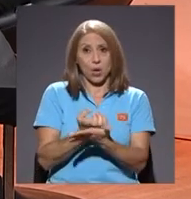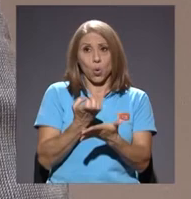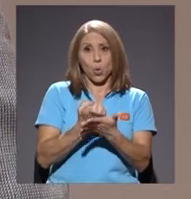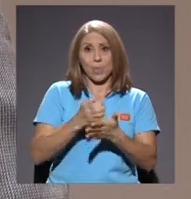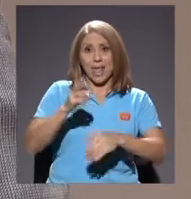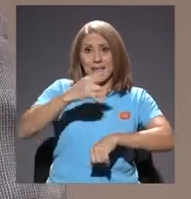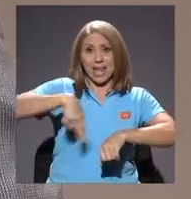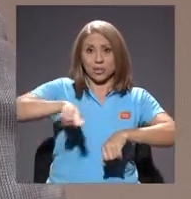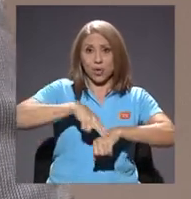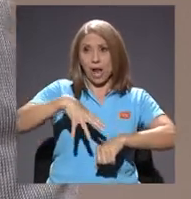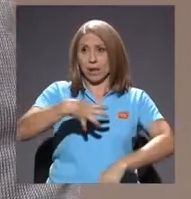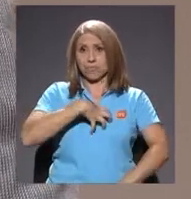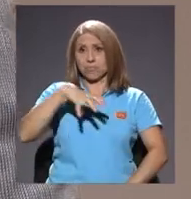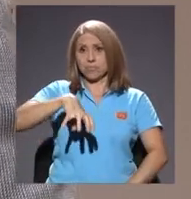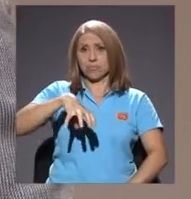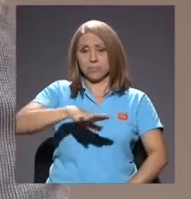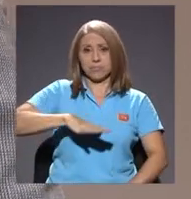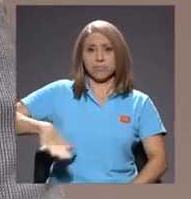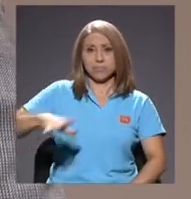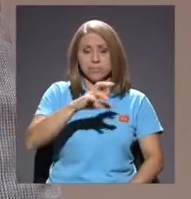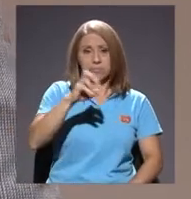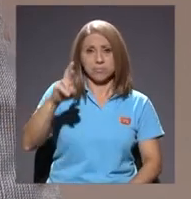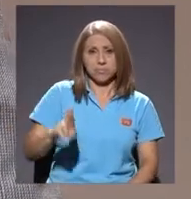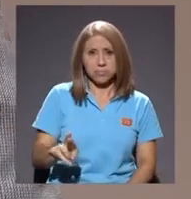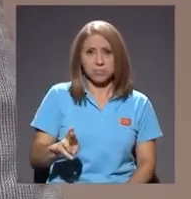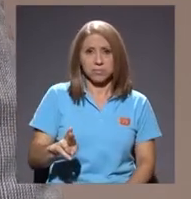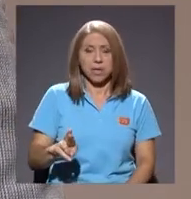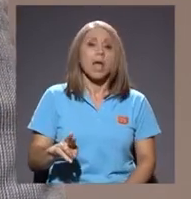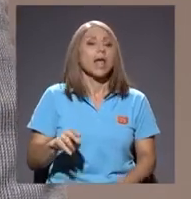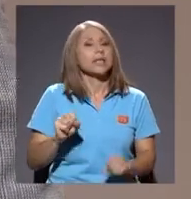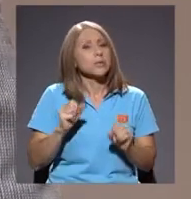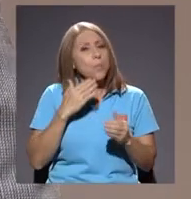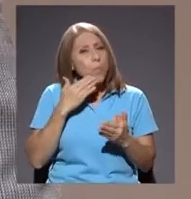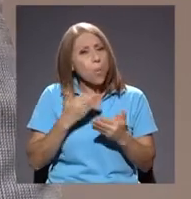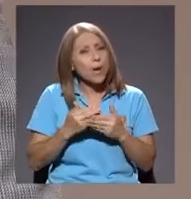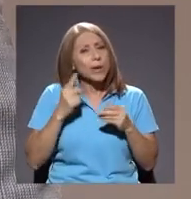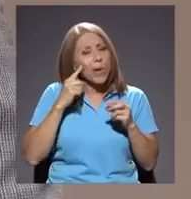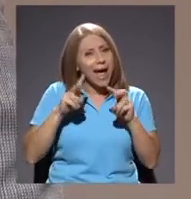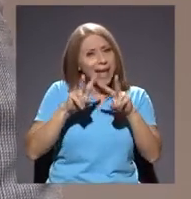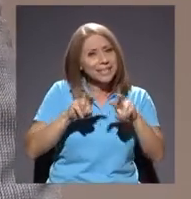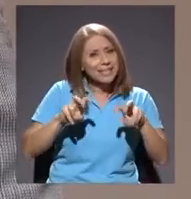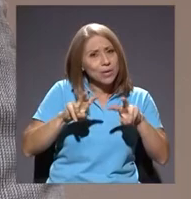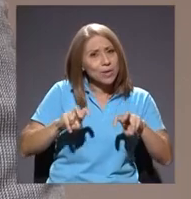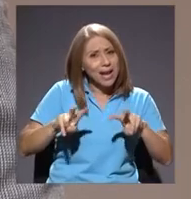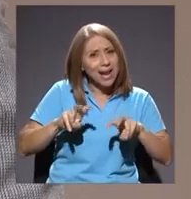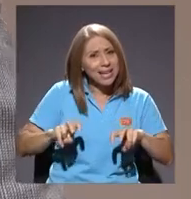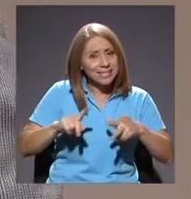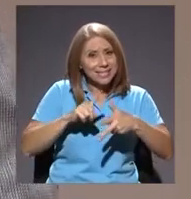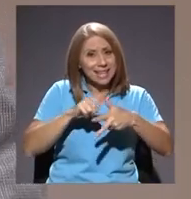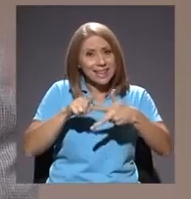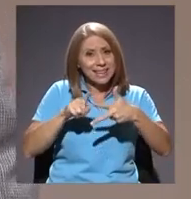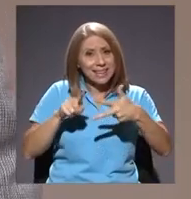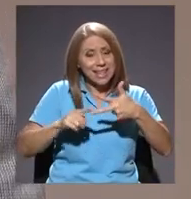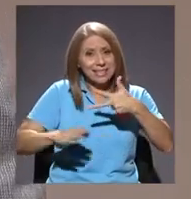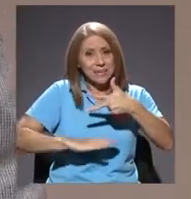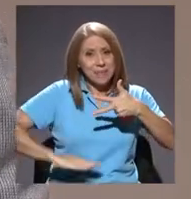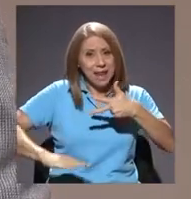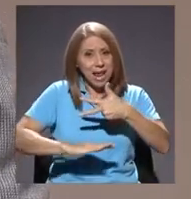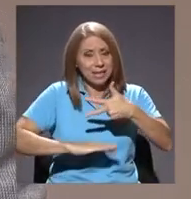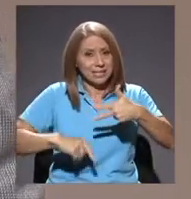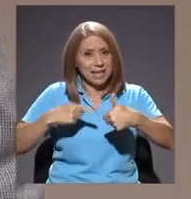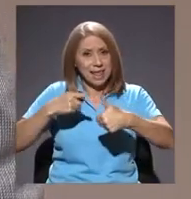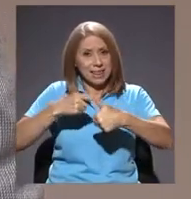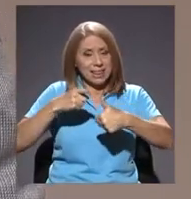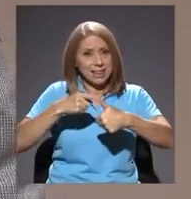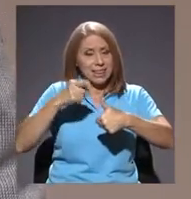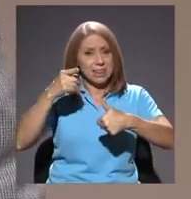bueno podría o es conveniente hacer un análisis tal vez centrado en tres diferentes pilares el tema de